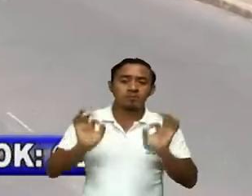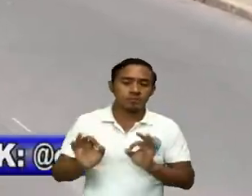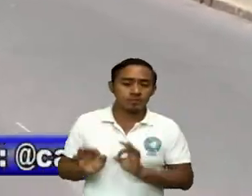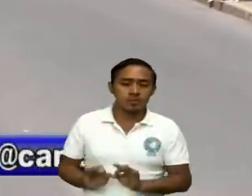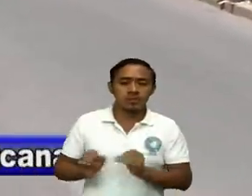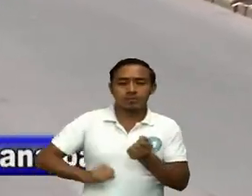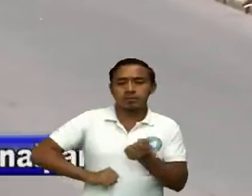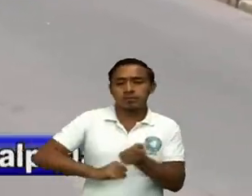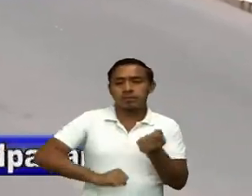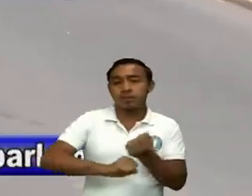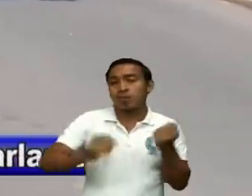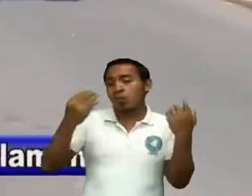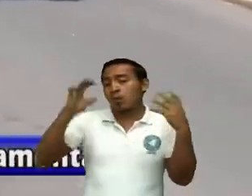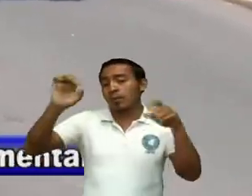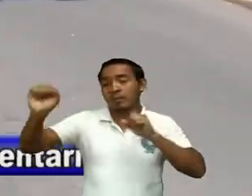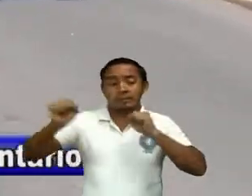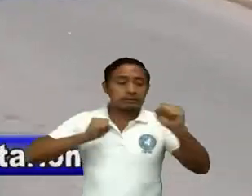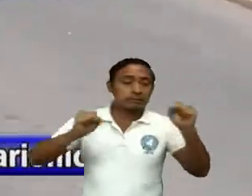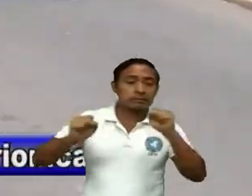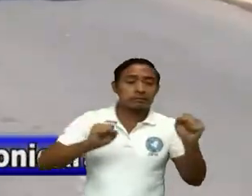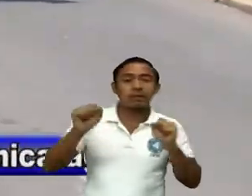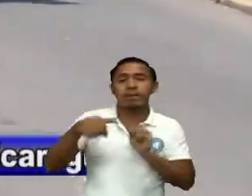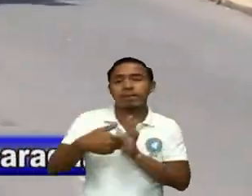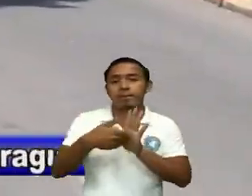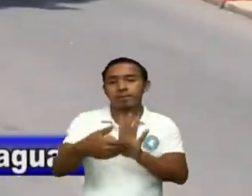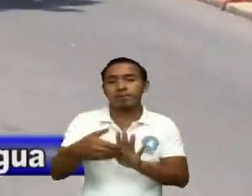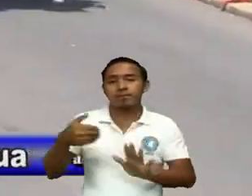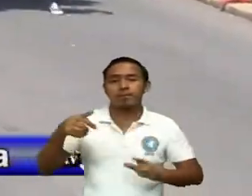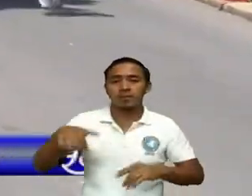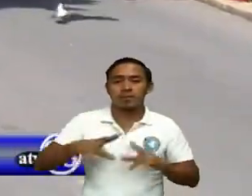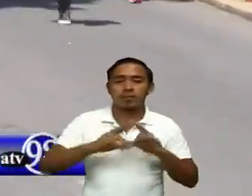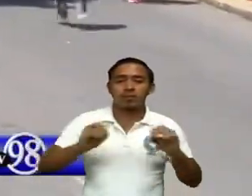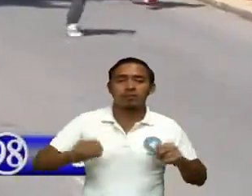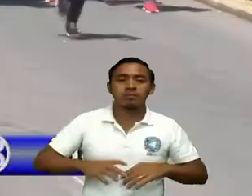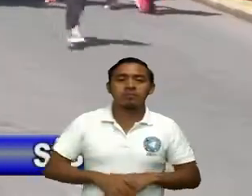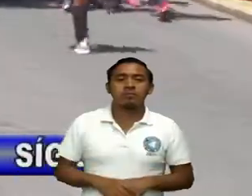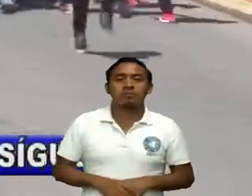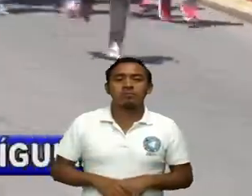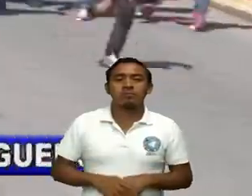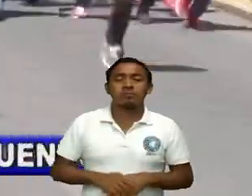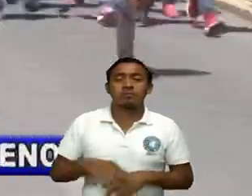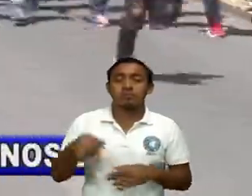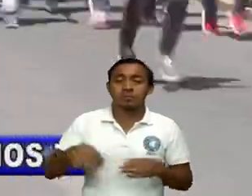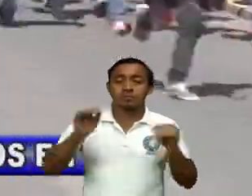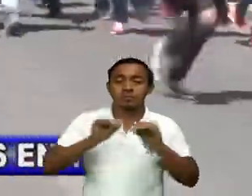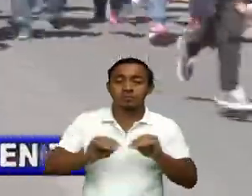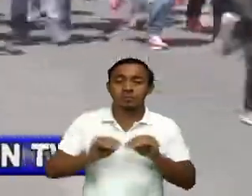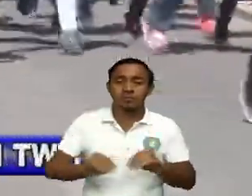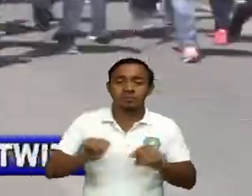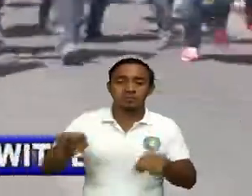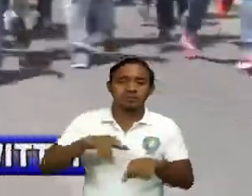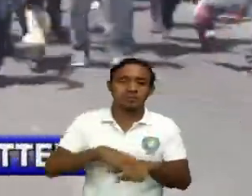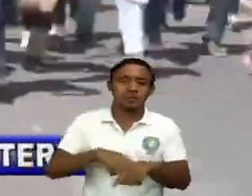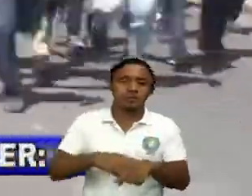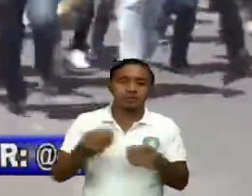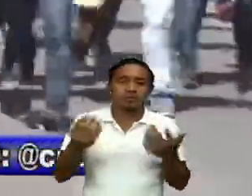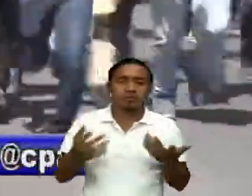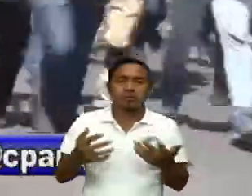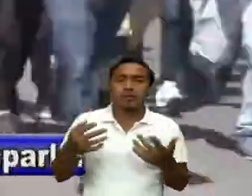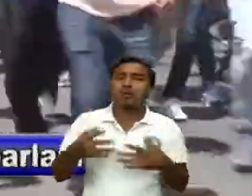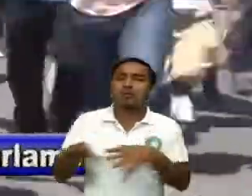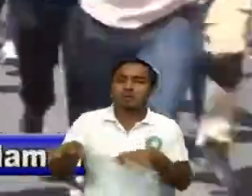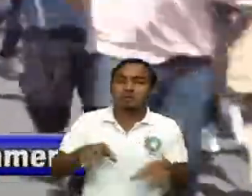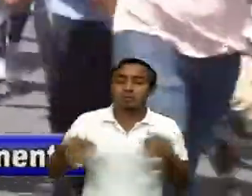colaborar ante cualquier emergencia que se presente en el país. La Cruzada Nacional de Alfabetización, una